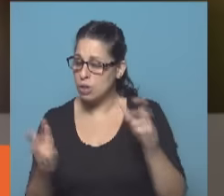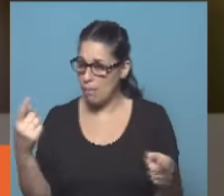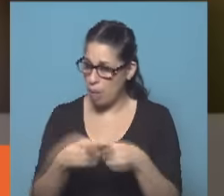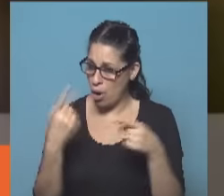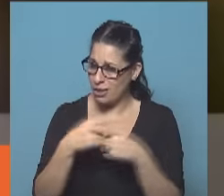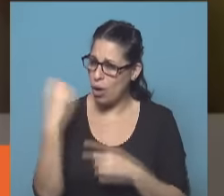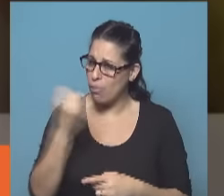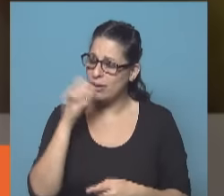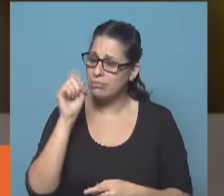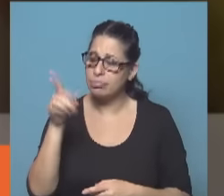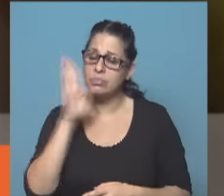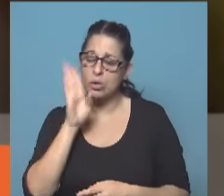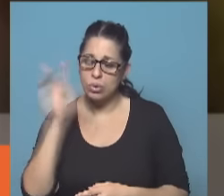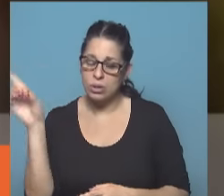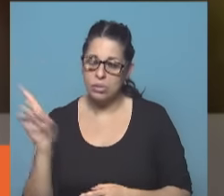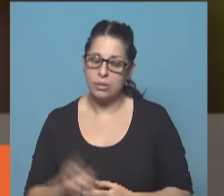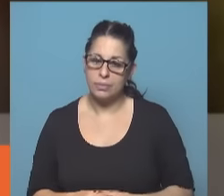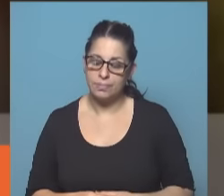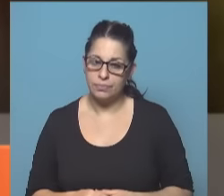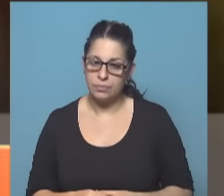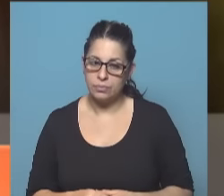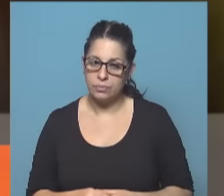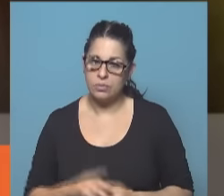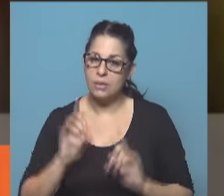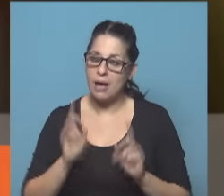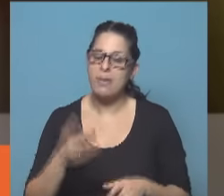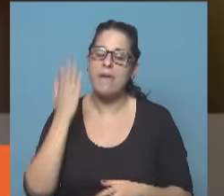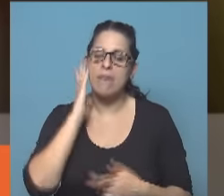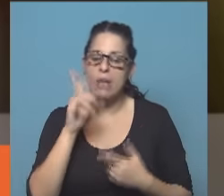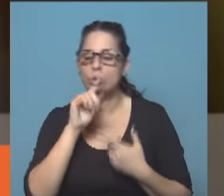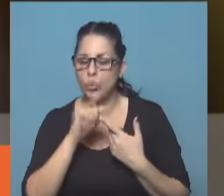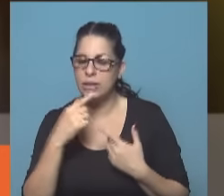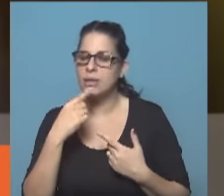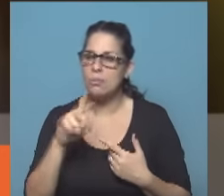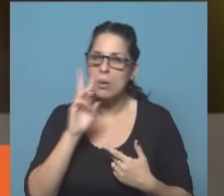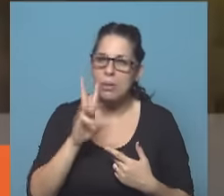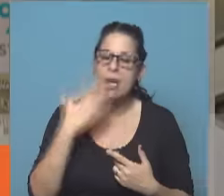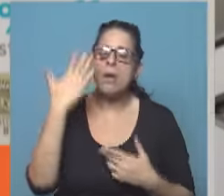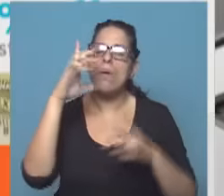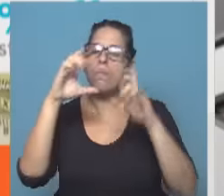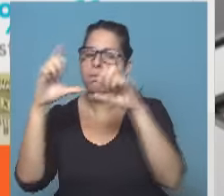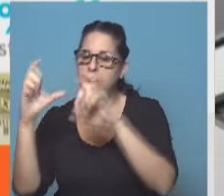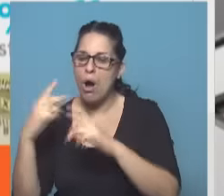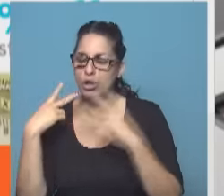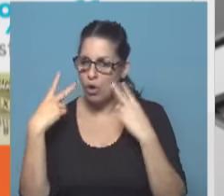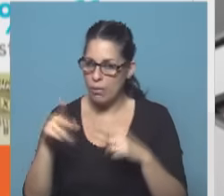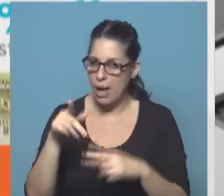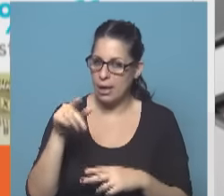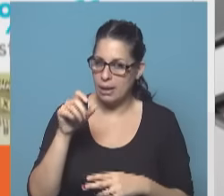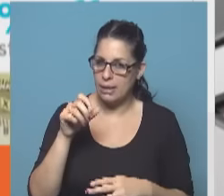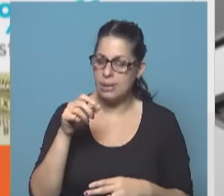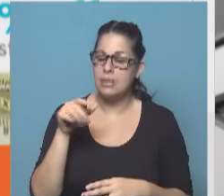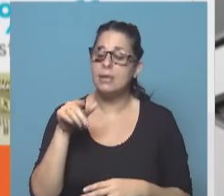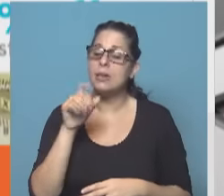de los Estados Unidos. En redes sociales pueden verse, por ejemplo, fotos del viaje del padre del terrorista